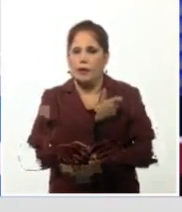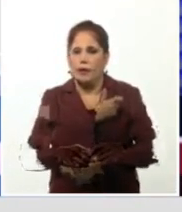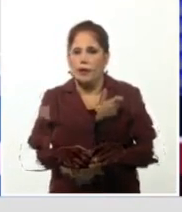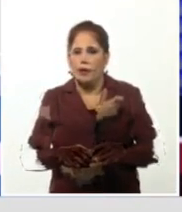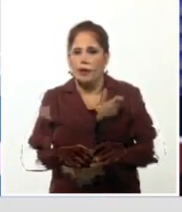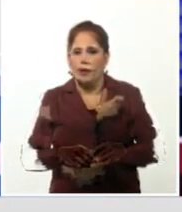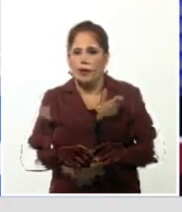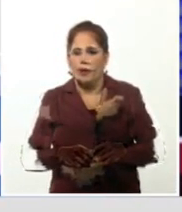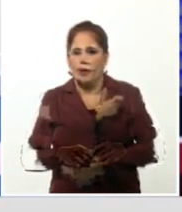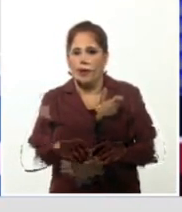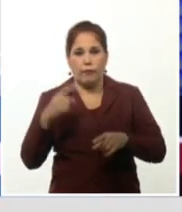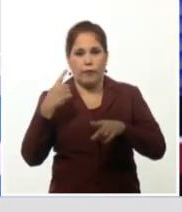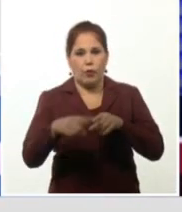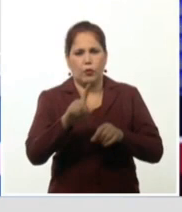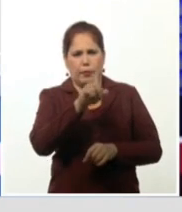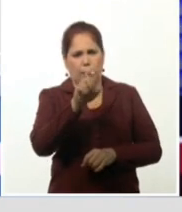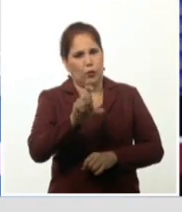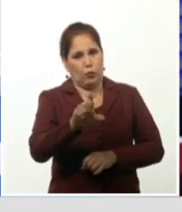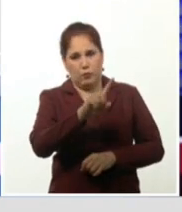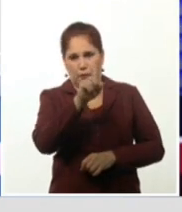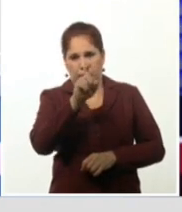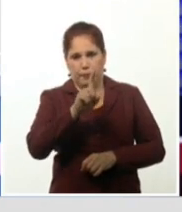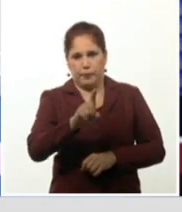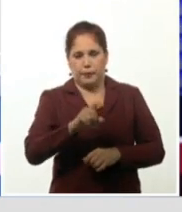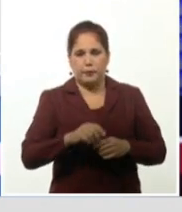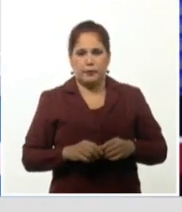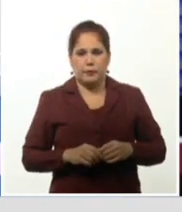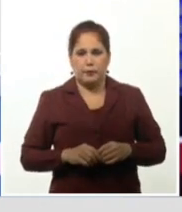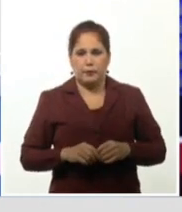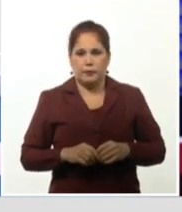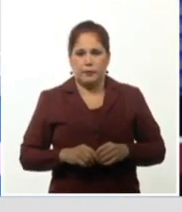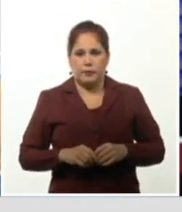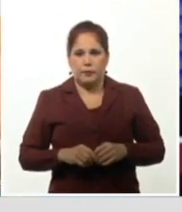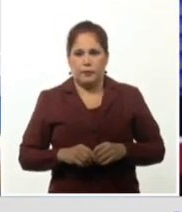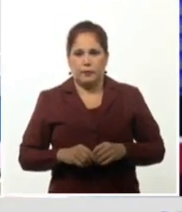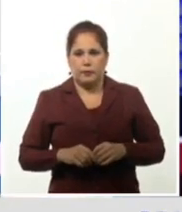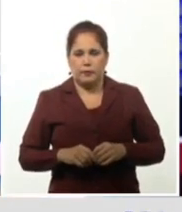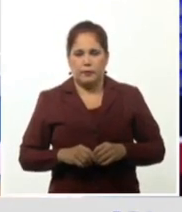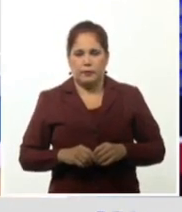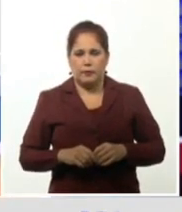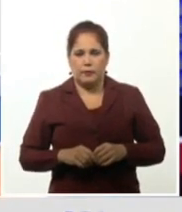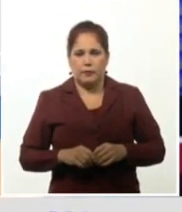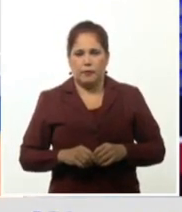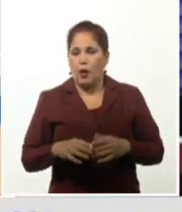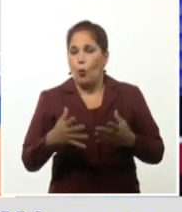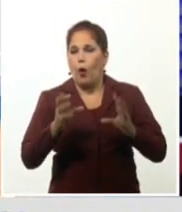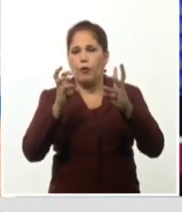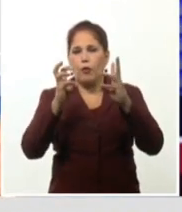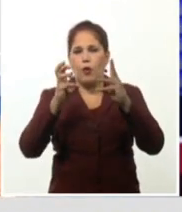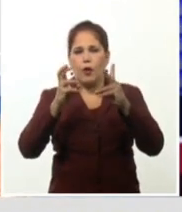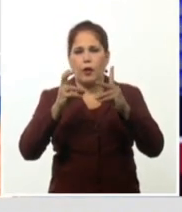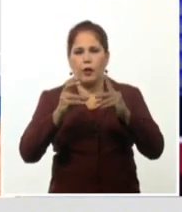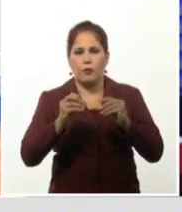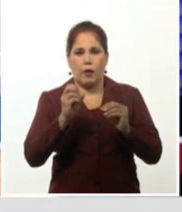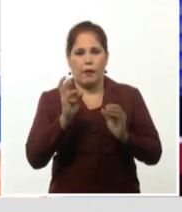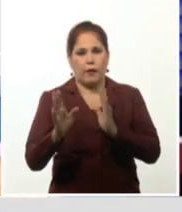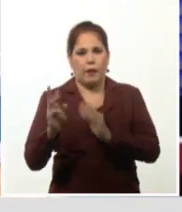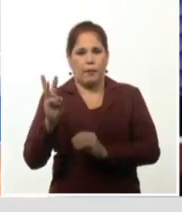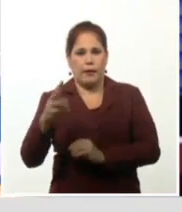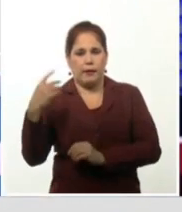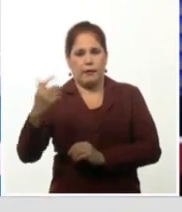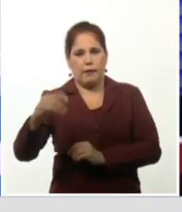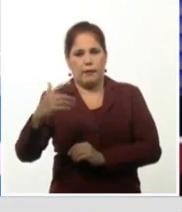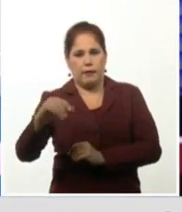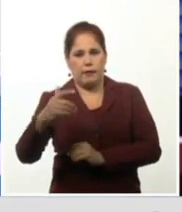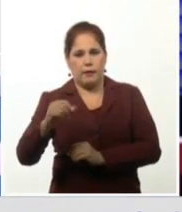Y la última pregunta en este diálogo, doctora, ¿cuándo estarán los resultados de la fase 3 de ensayos